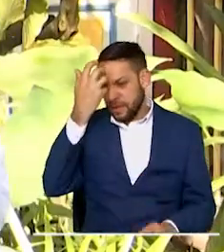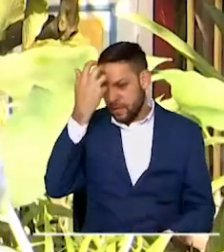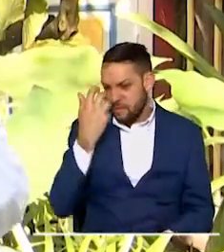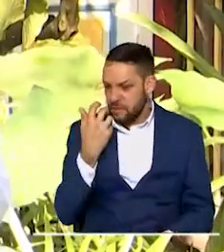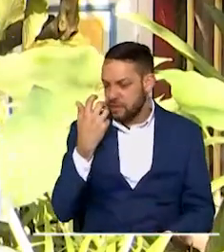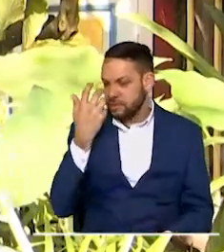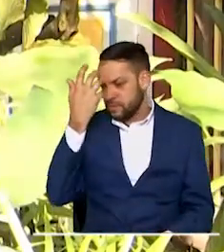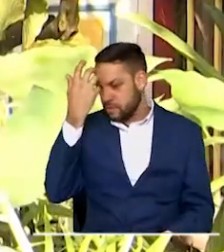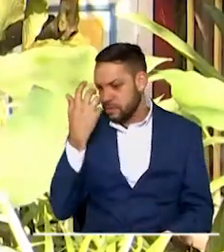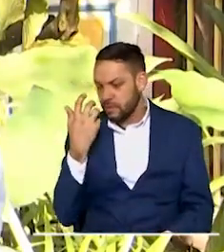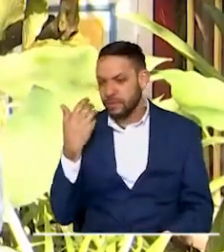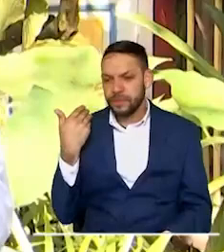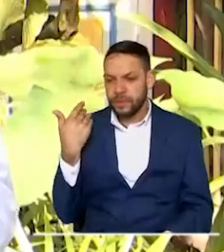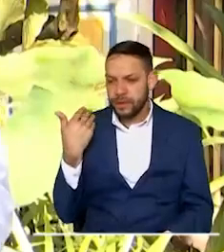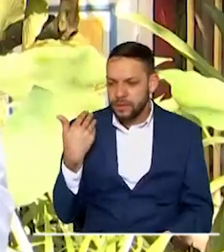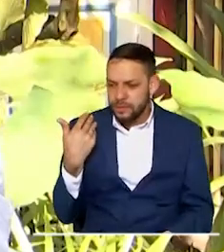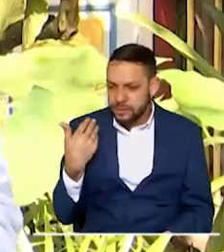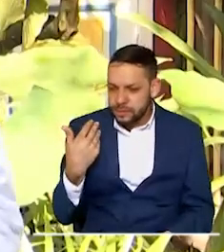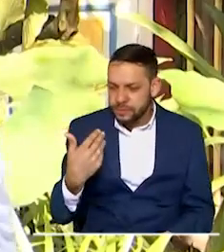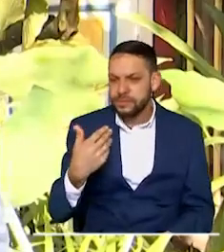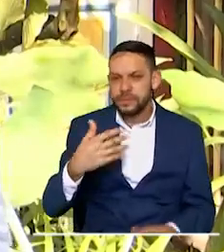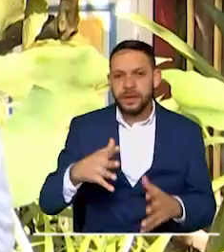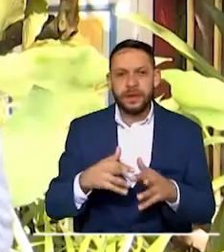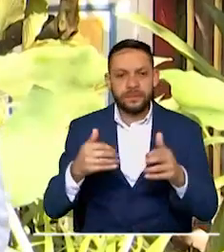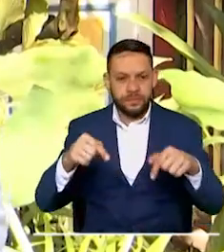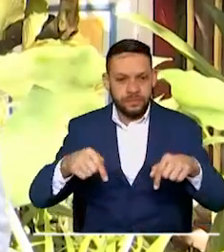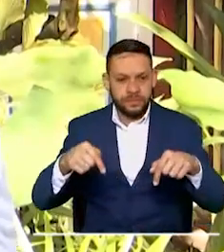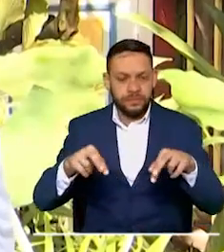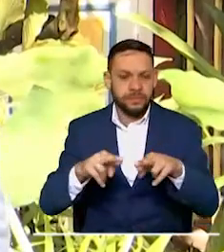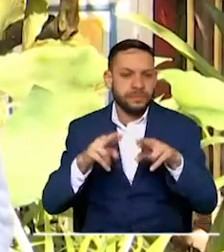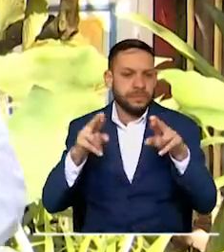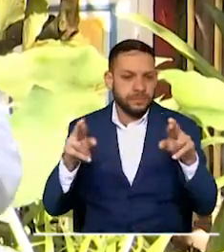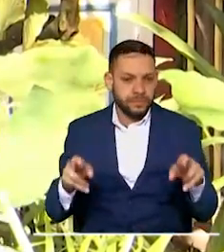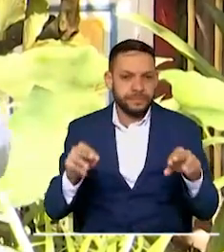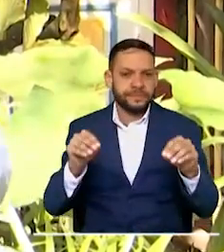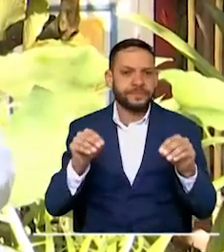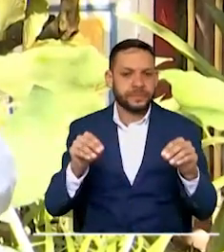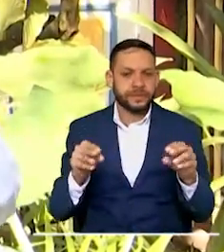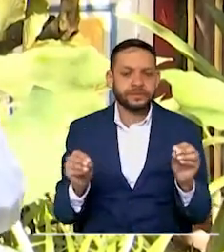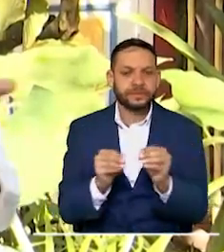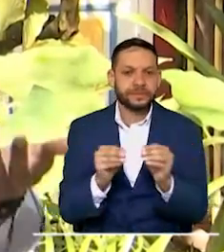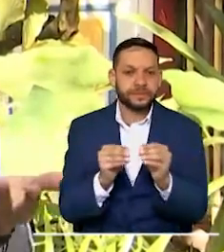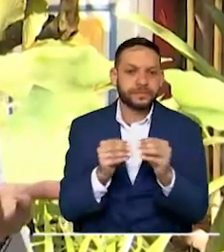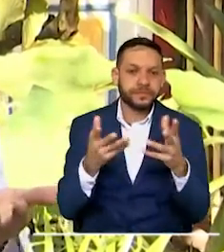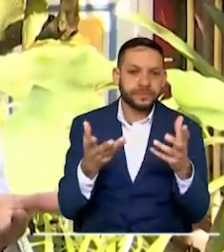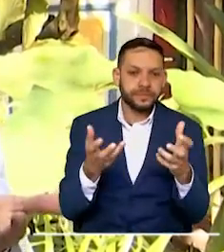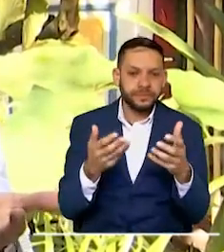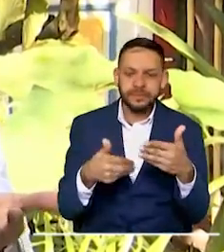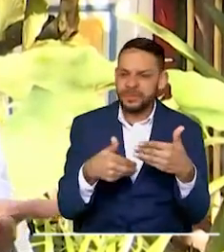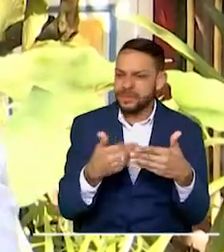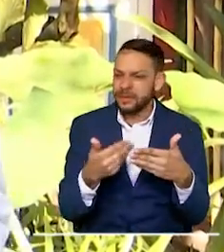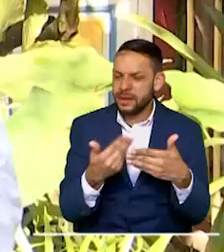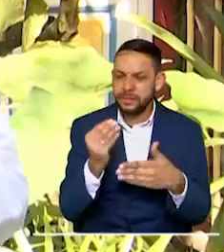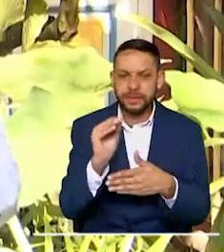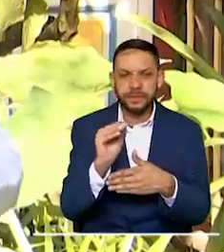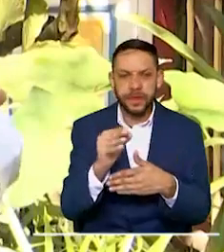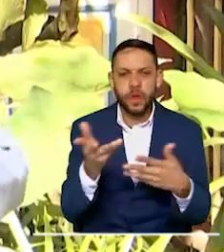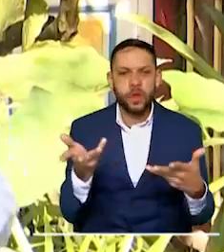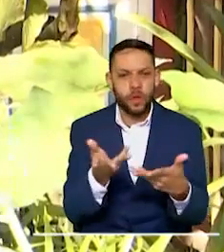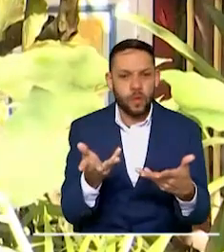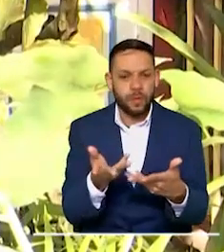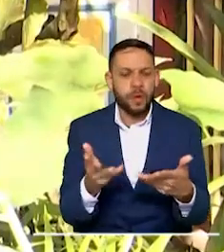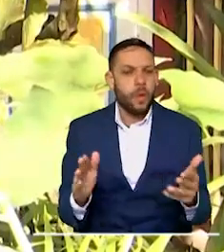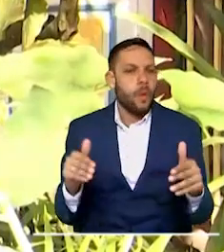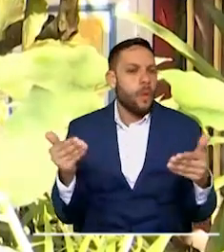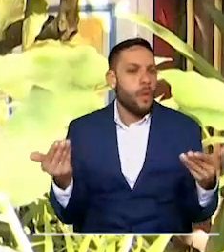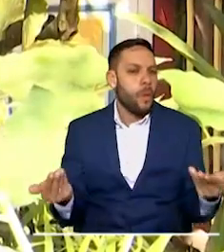donde nos ubiquemos, que ahorita vamos a ampliar un poco más, pero quiero empezar por lo importante. ¿Cómo